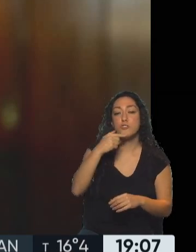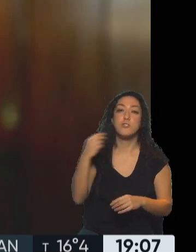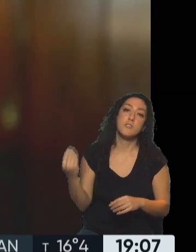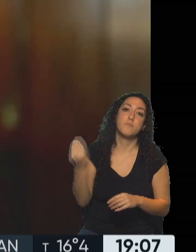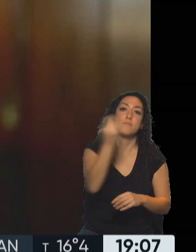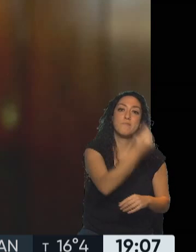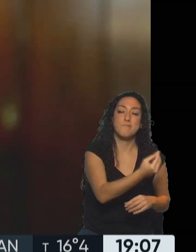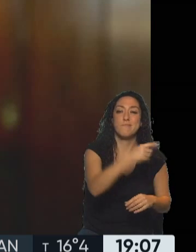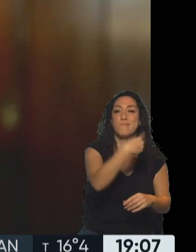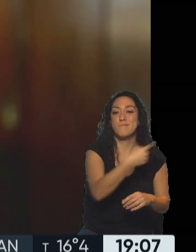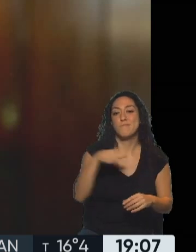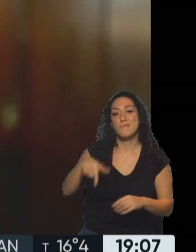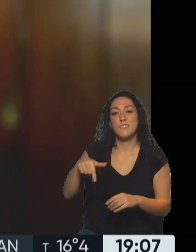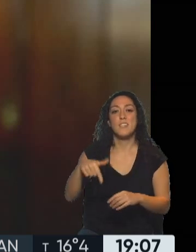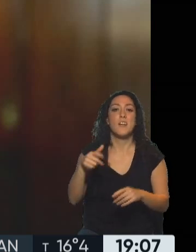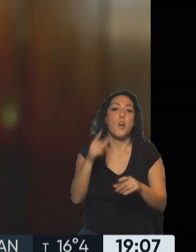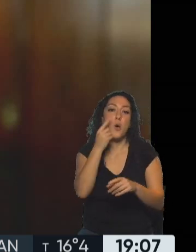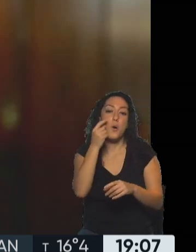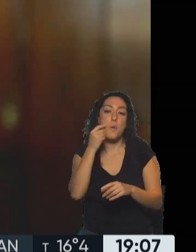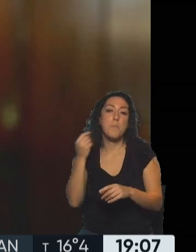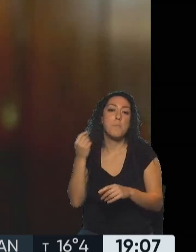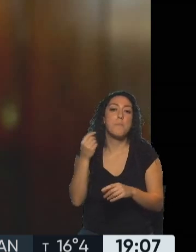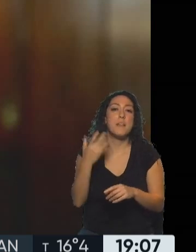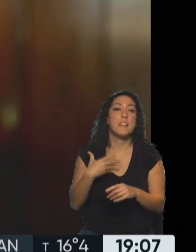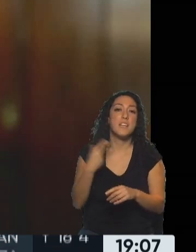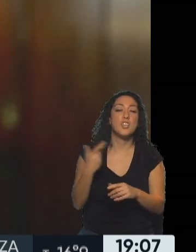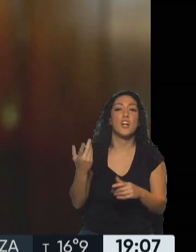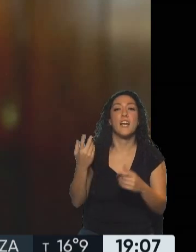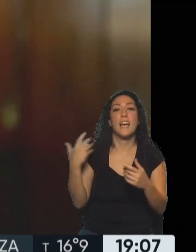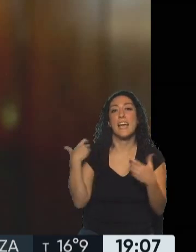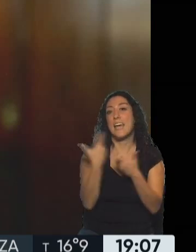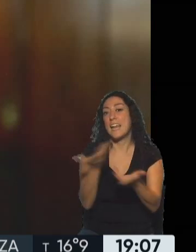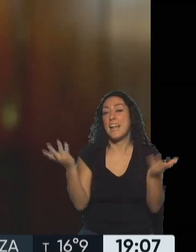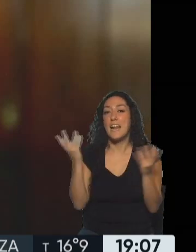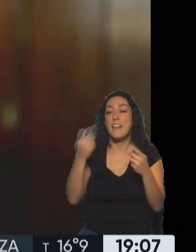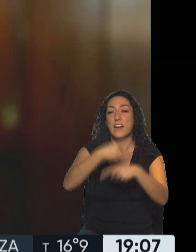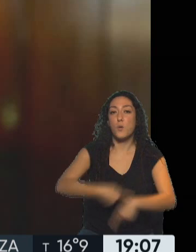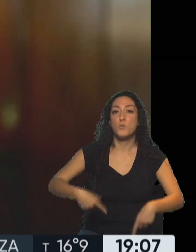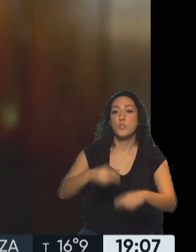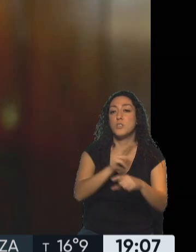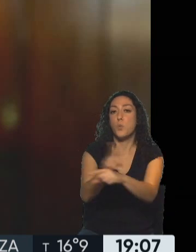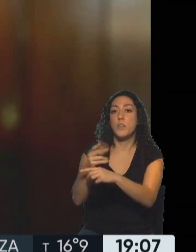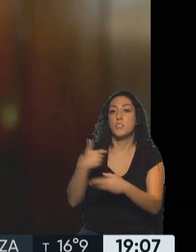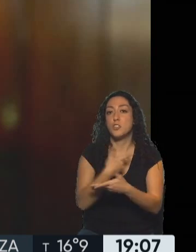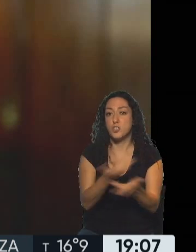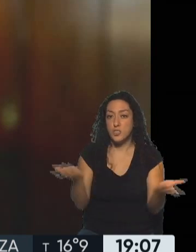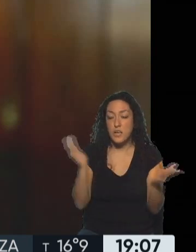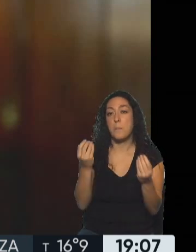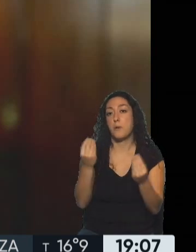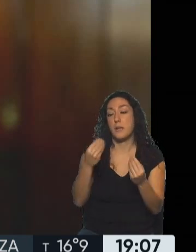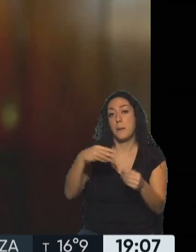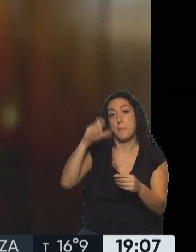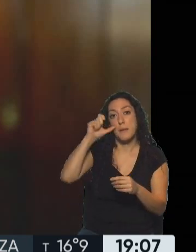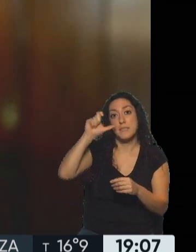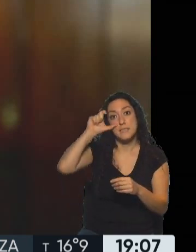Castañeto, quien estaba en el organigrama de la AFIP como director general de Recursos de Seguridad Social. Recordando que Mercedes Marcó del